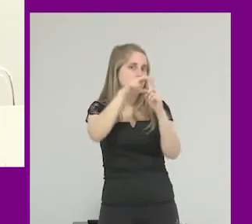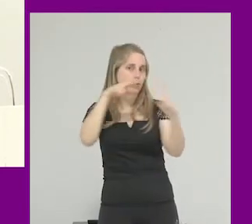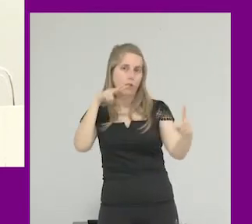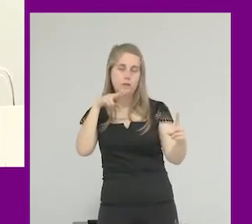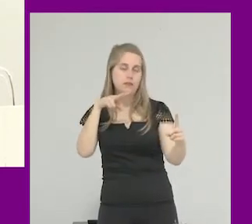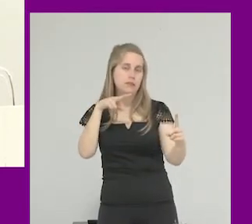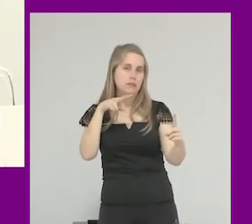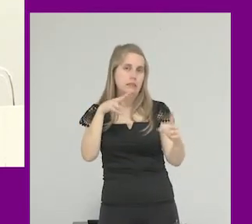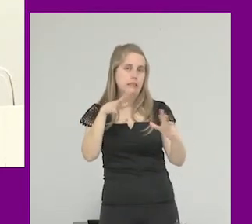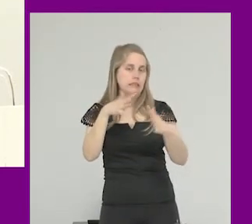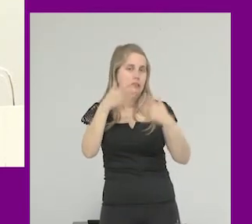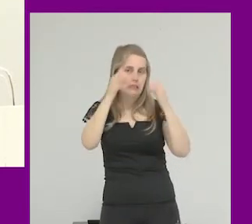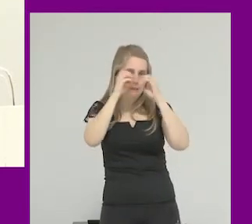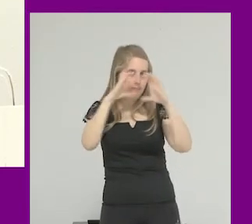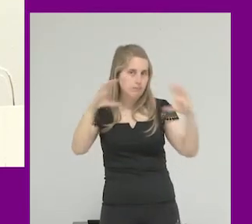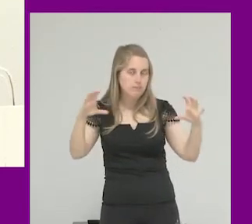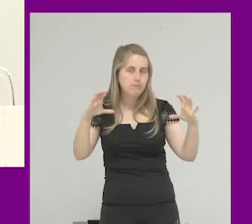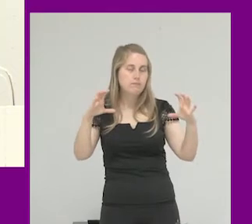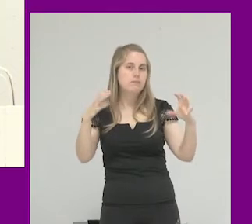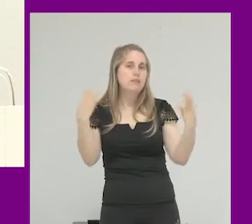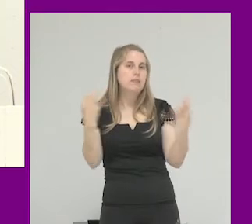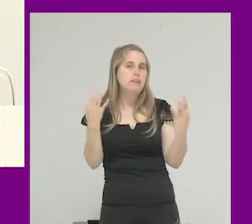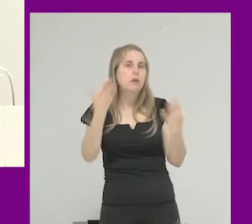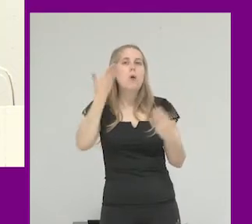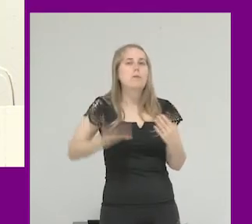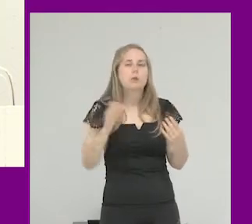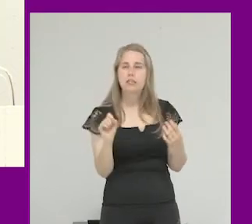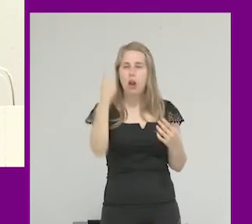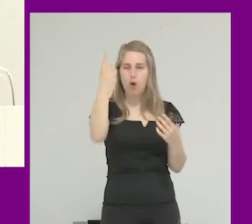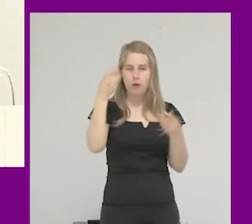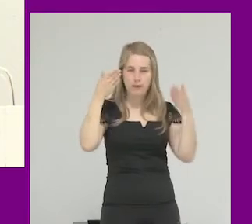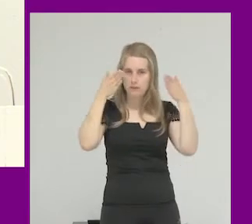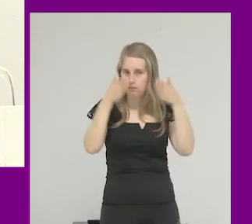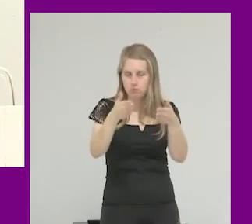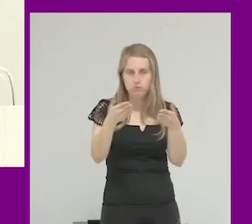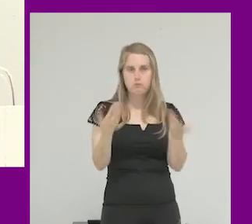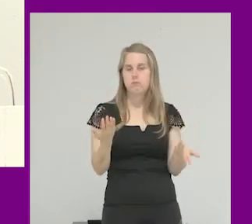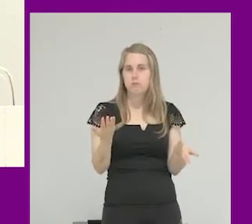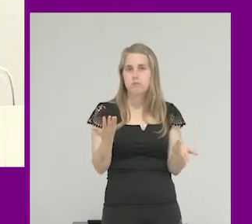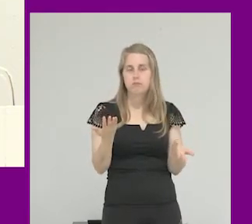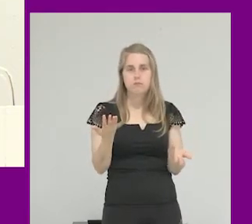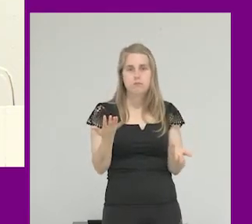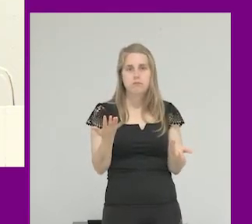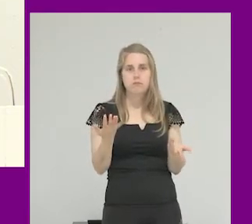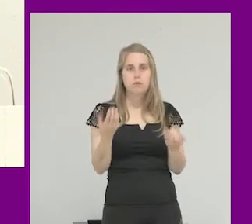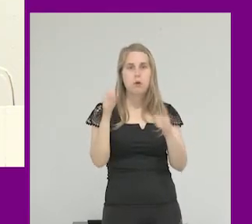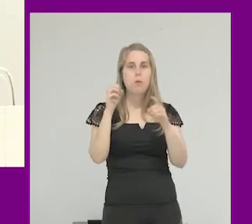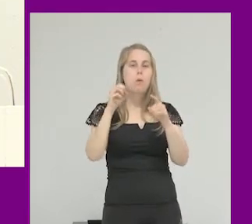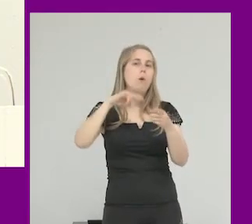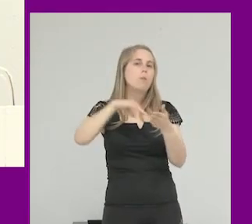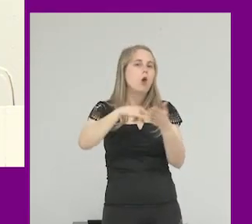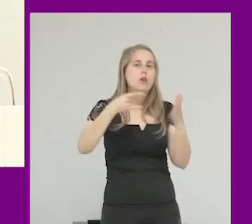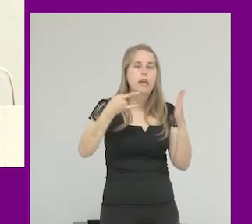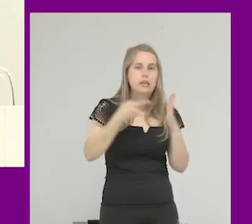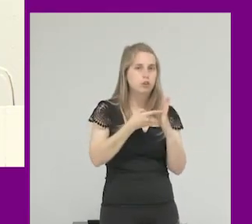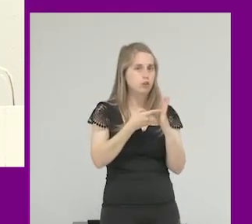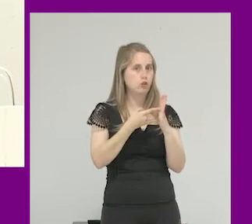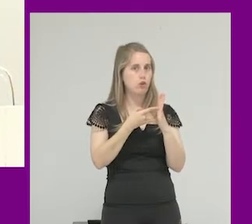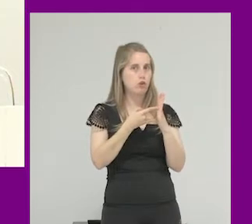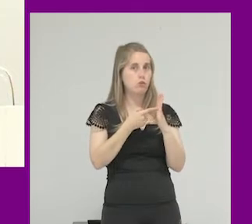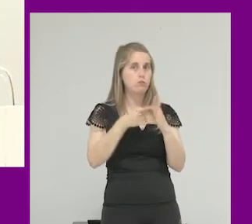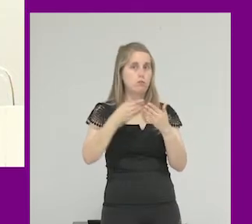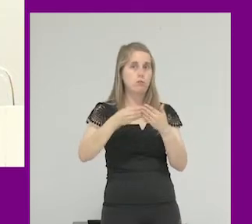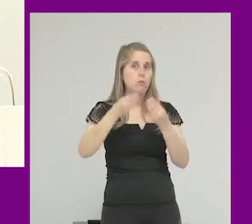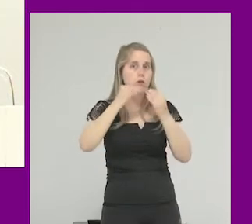visión de lo que es más importante. Yo creo que un proyecto que pasará